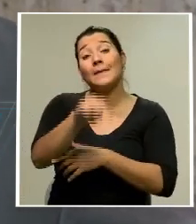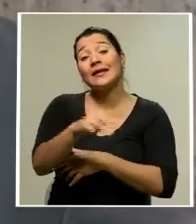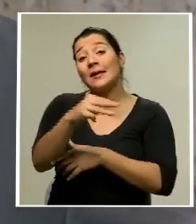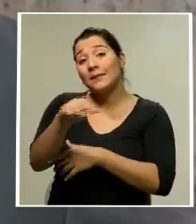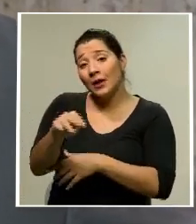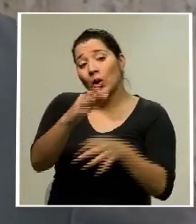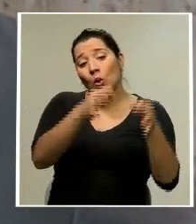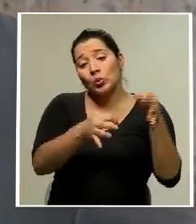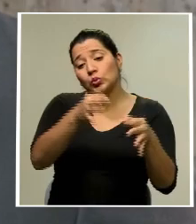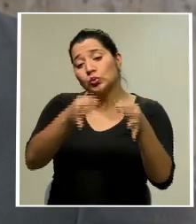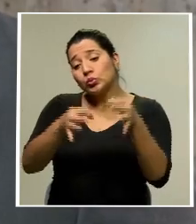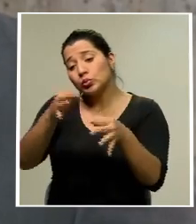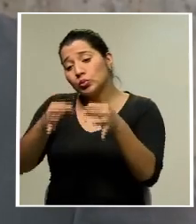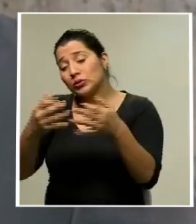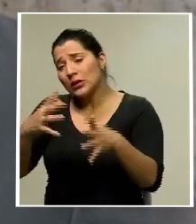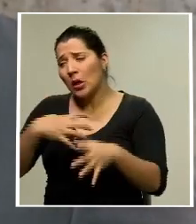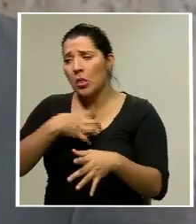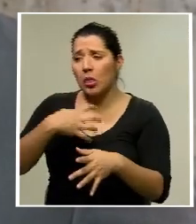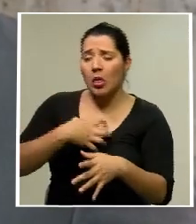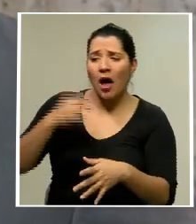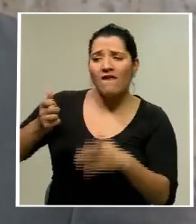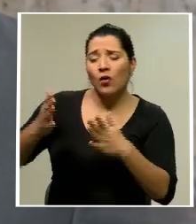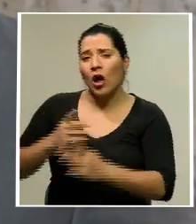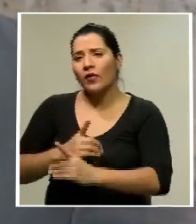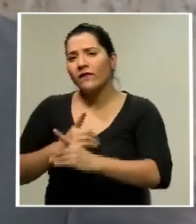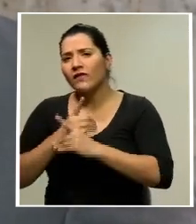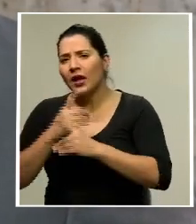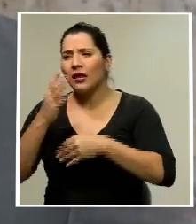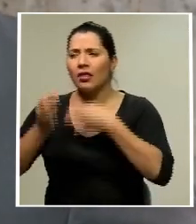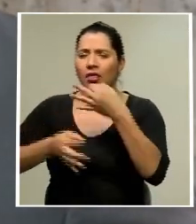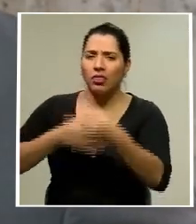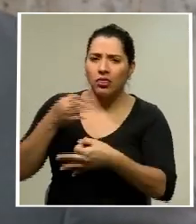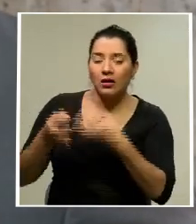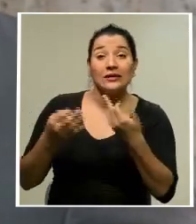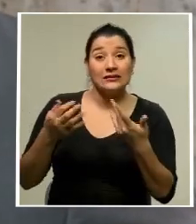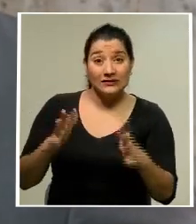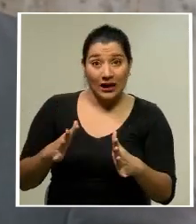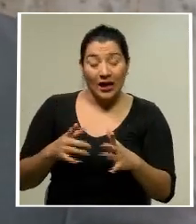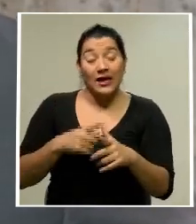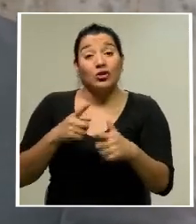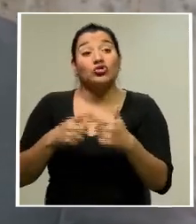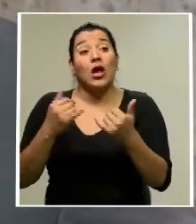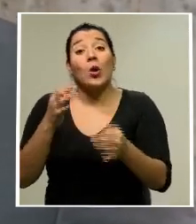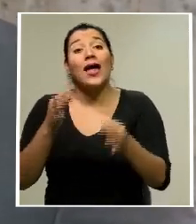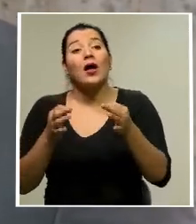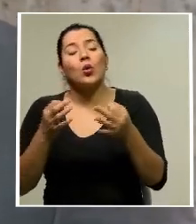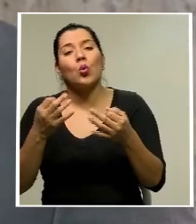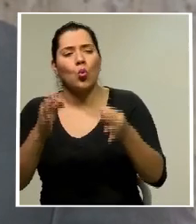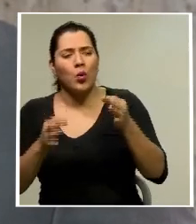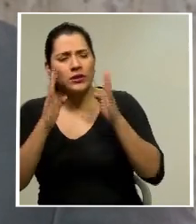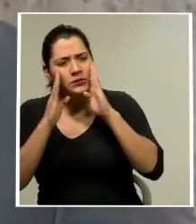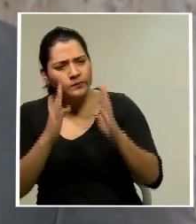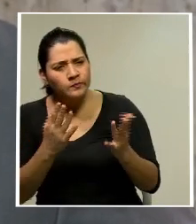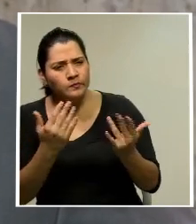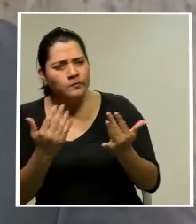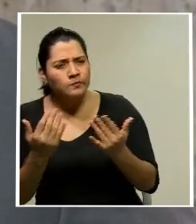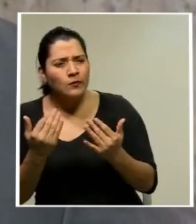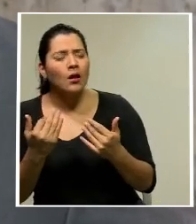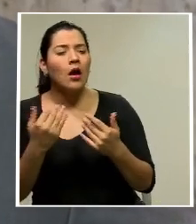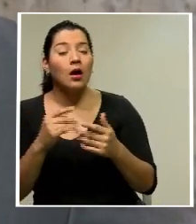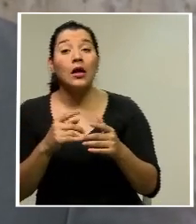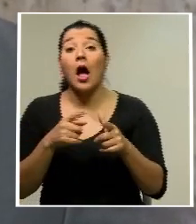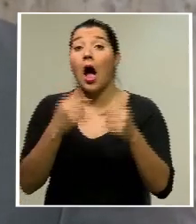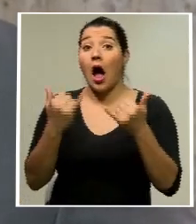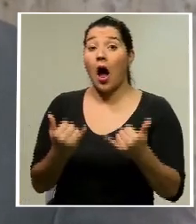y que a la defensa en realidad le parece adecuada. Como le indiqué, es múltiple la diversidad de petitorias que ha hecho tanto